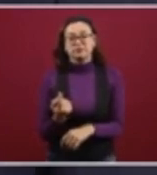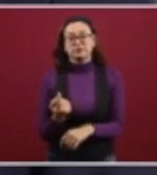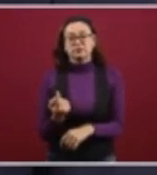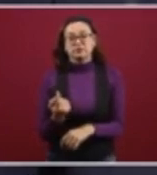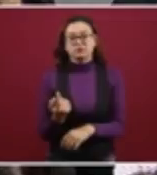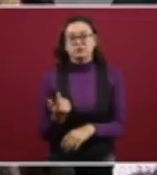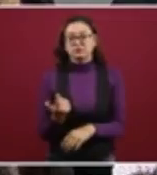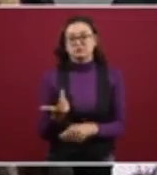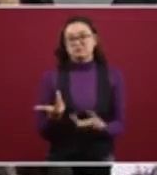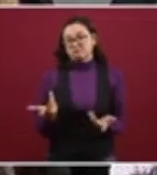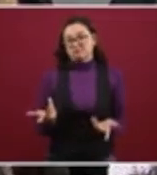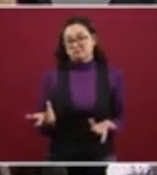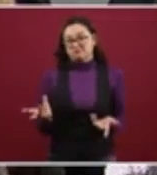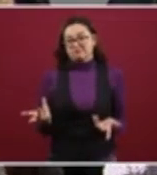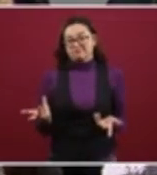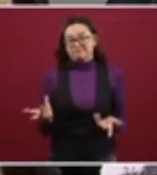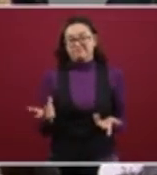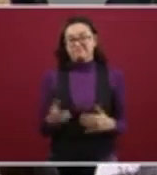hay